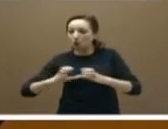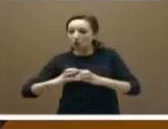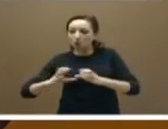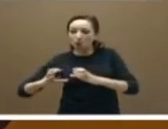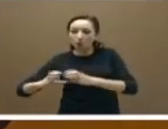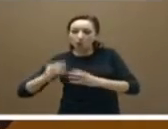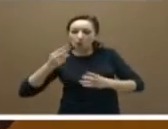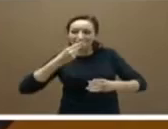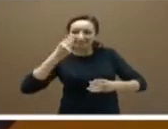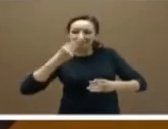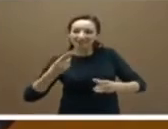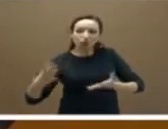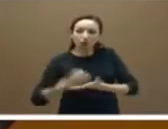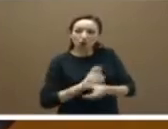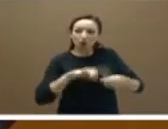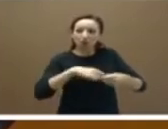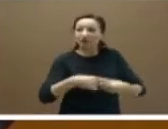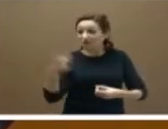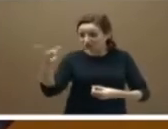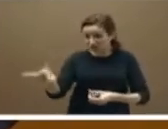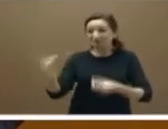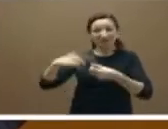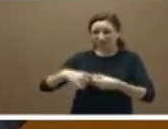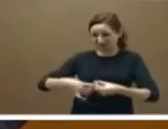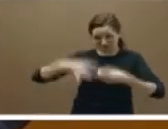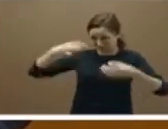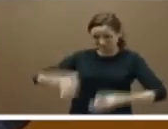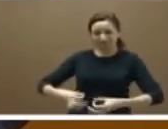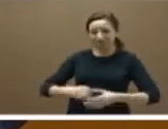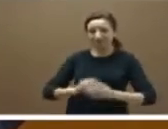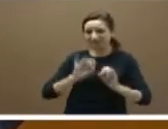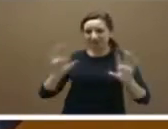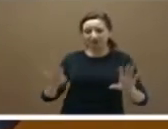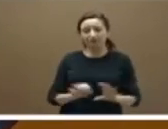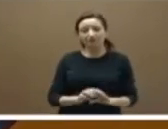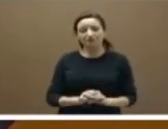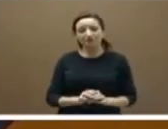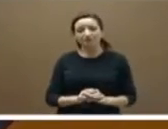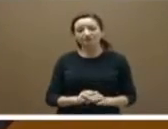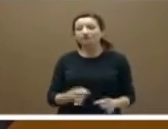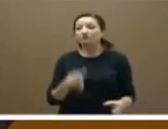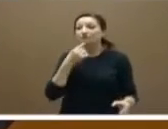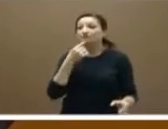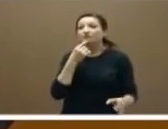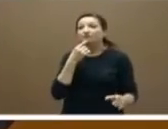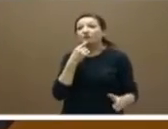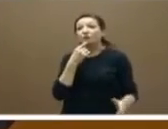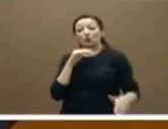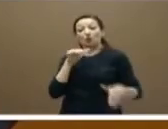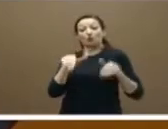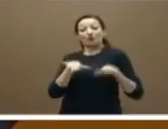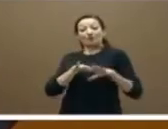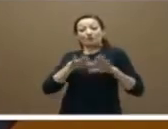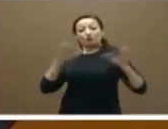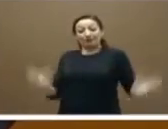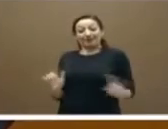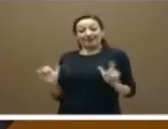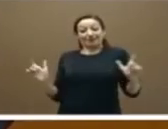interés. Ustedes también participarán, se lo aseguro. Definan, cuando convoquemos la mesa política, que lo